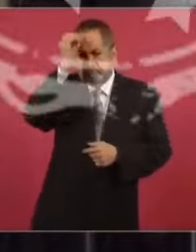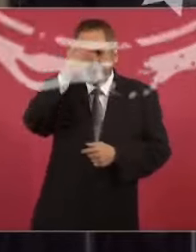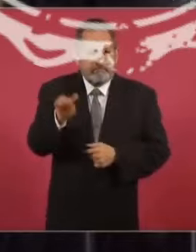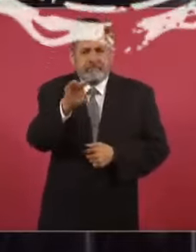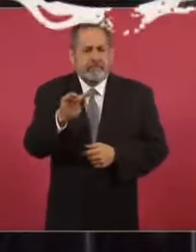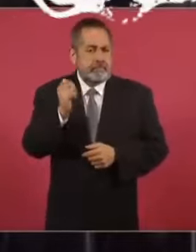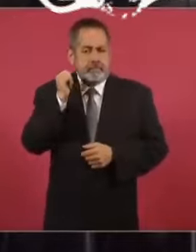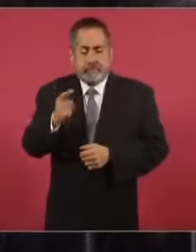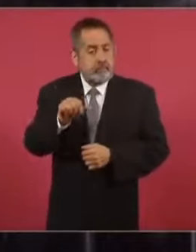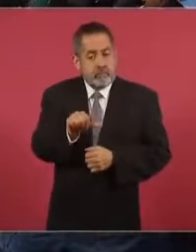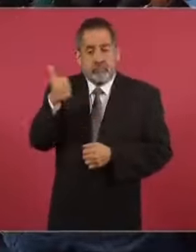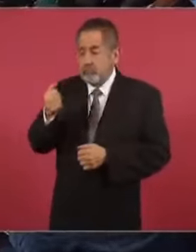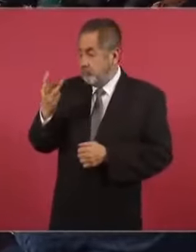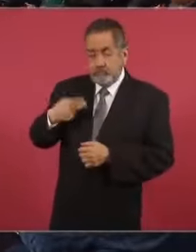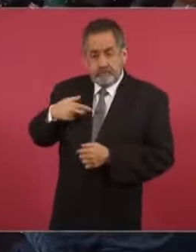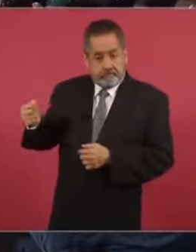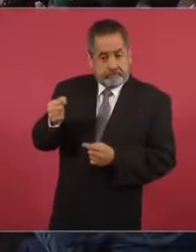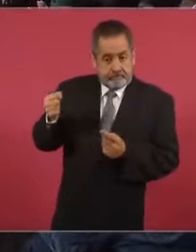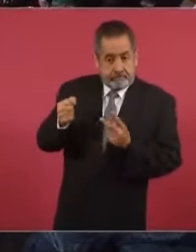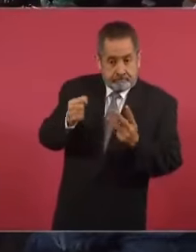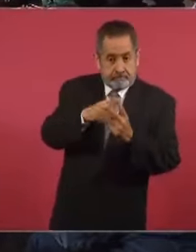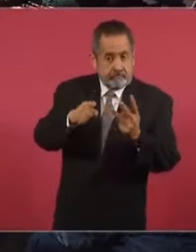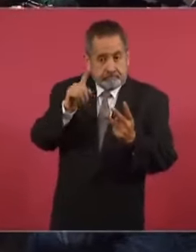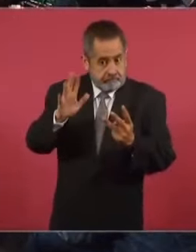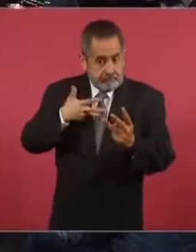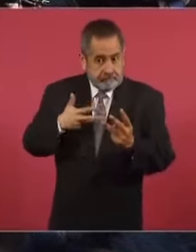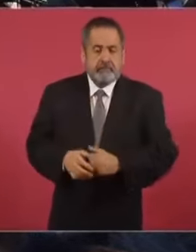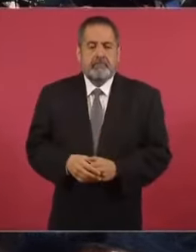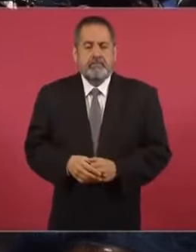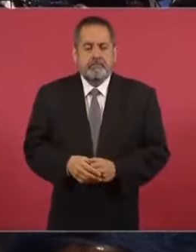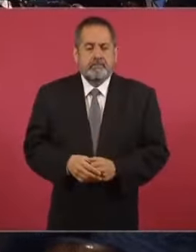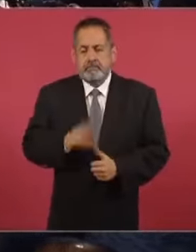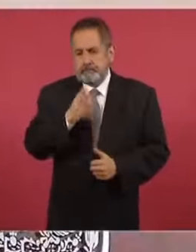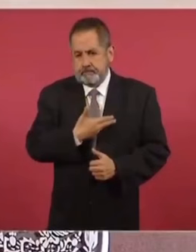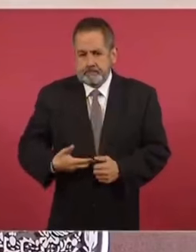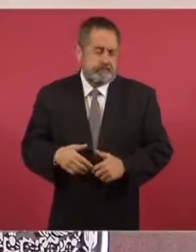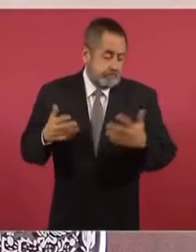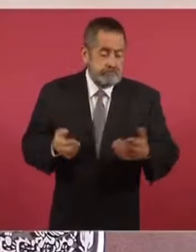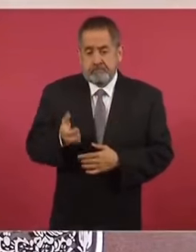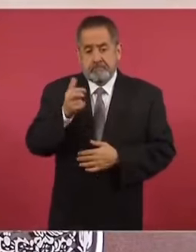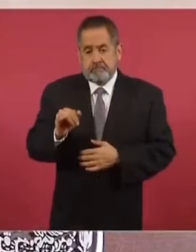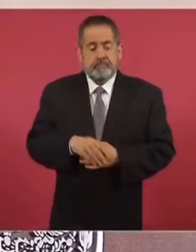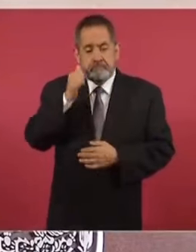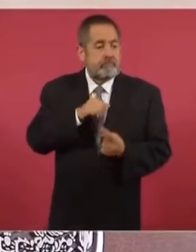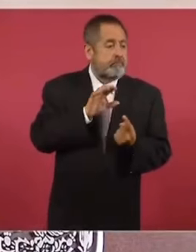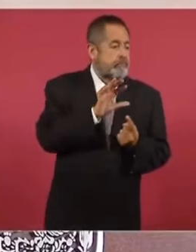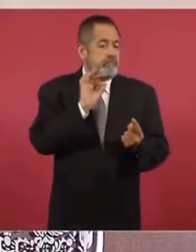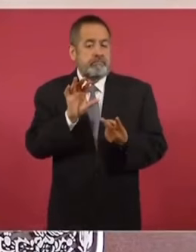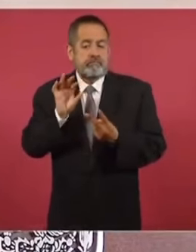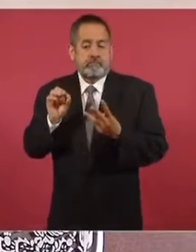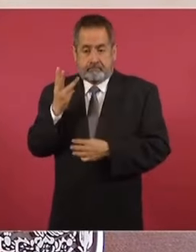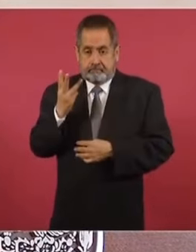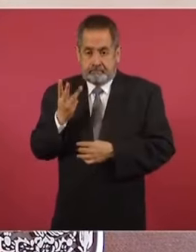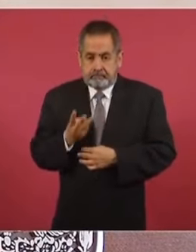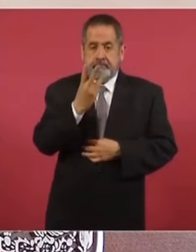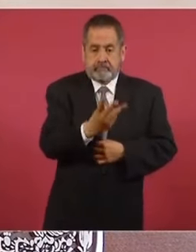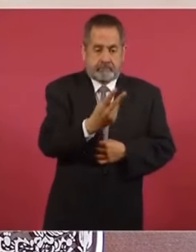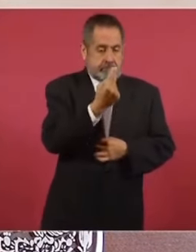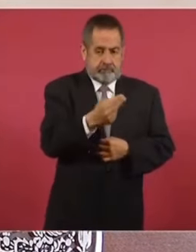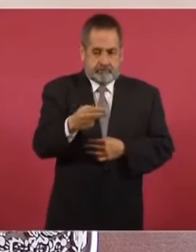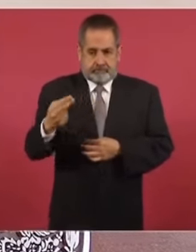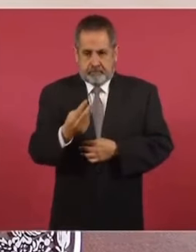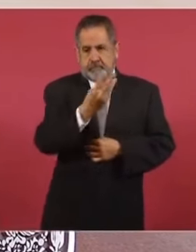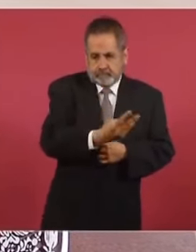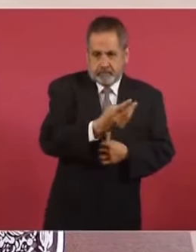Ya tiene, preguntarle si ya tiene lista la siguiente terna. Bueno, pues así es el procedimiento. Se envía una terna y se